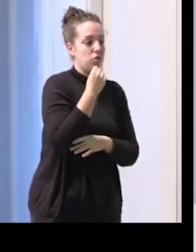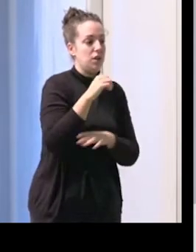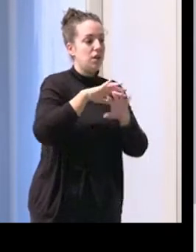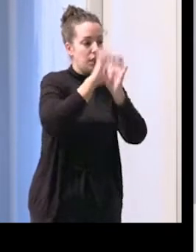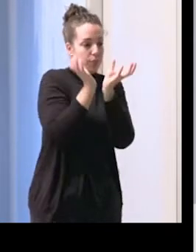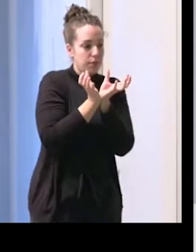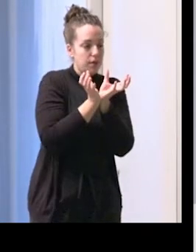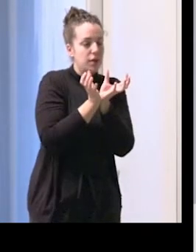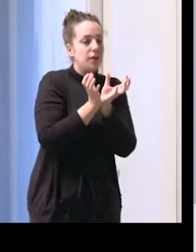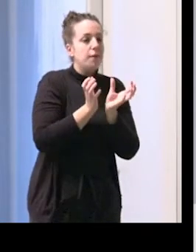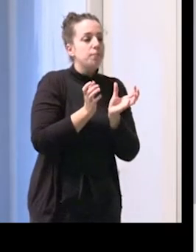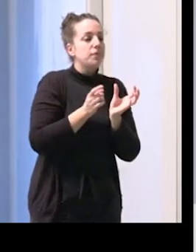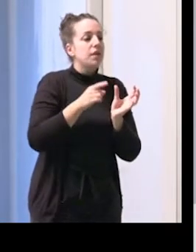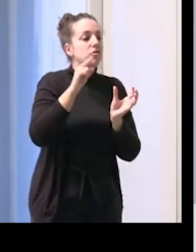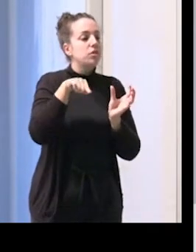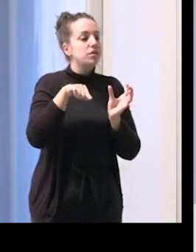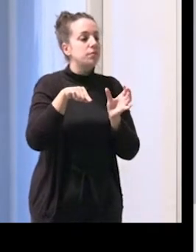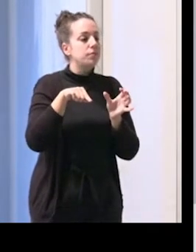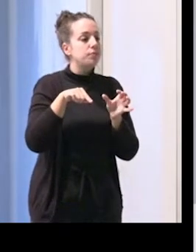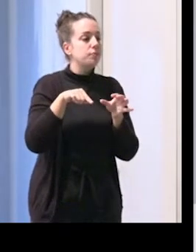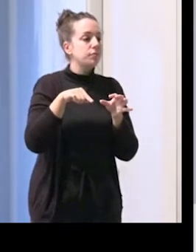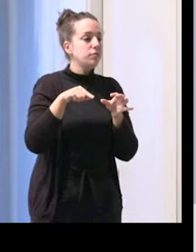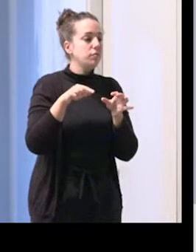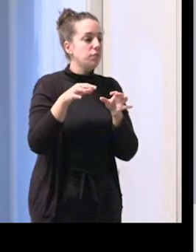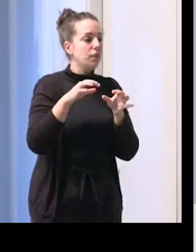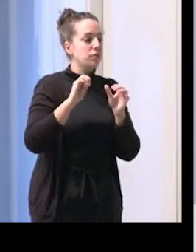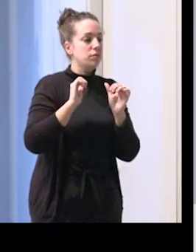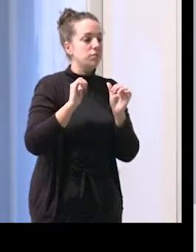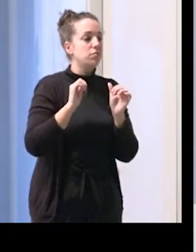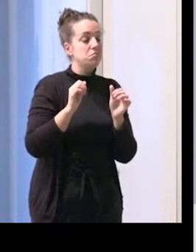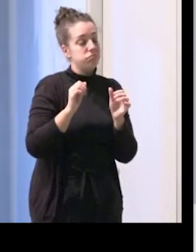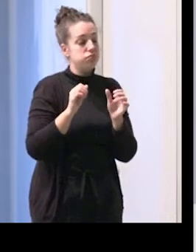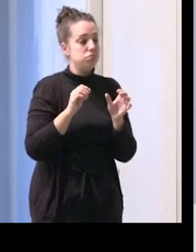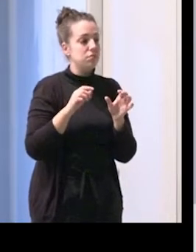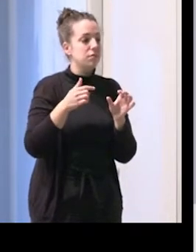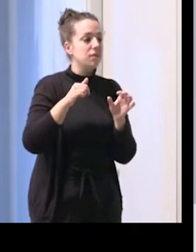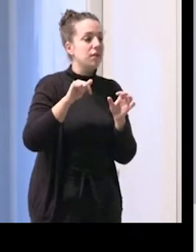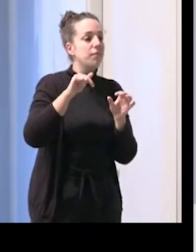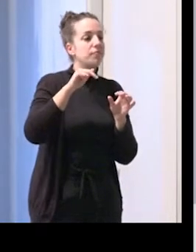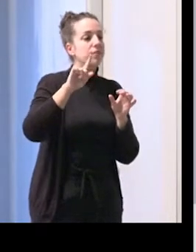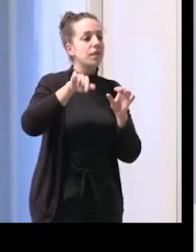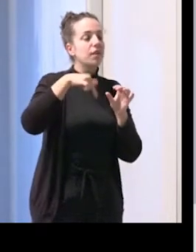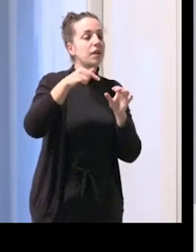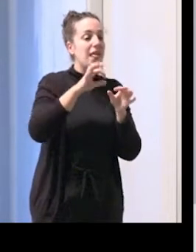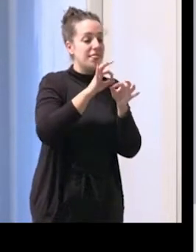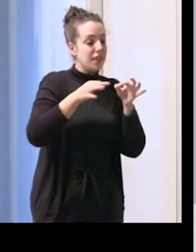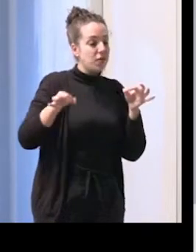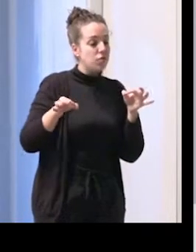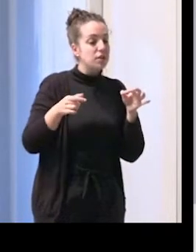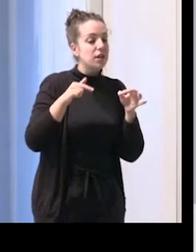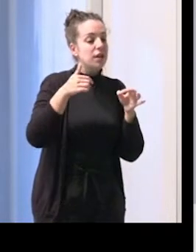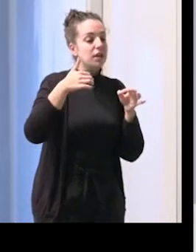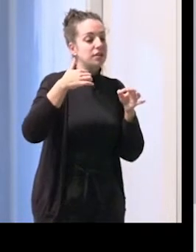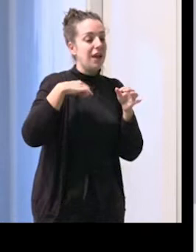y se cultivan como estas colonias. Y después de aquí se disocian, se levantan estas células y se las pone a